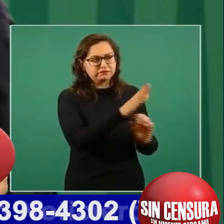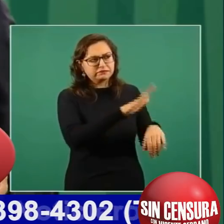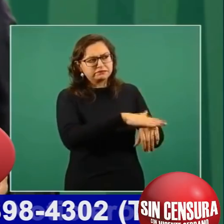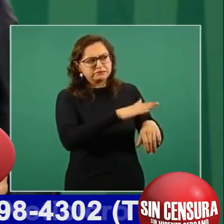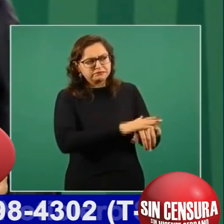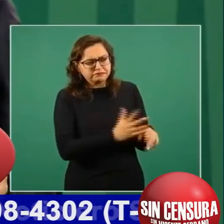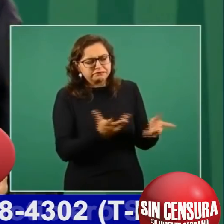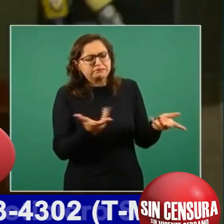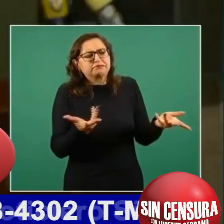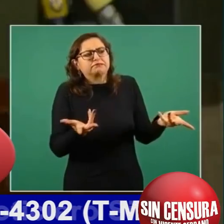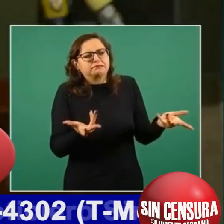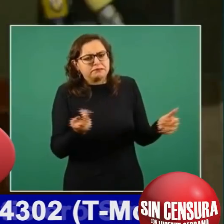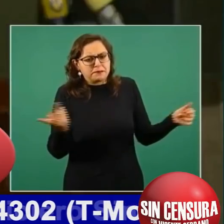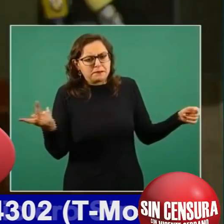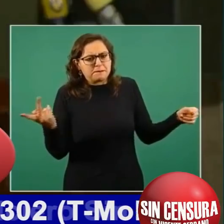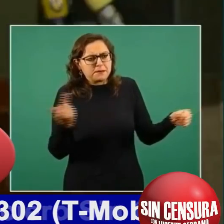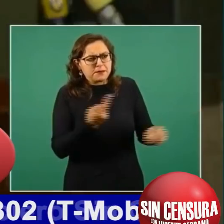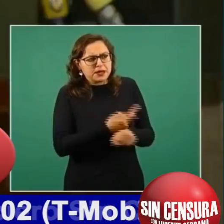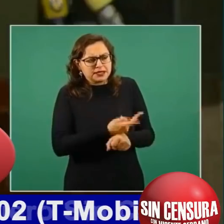inconformándonos,